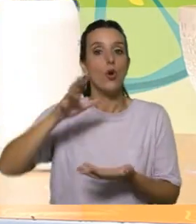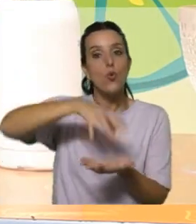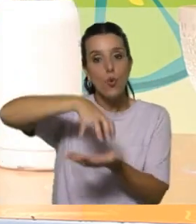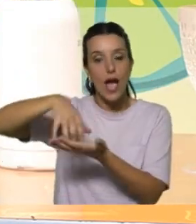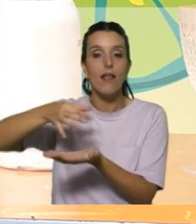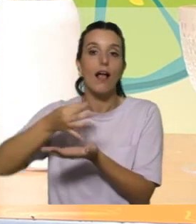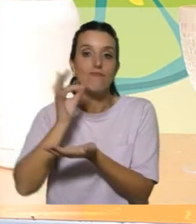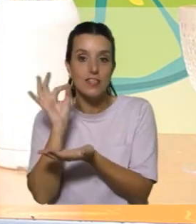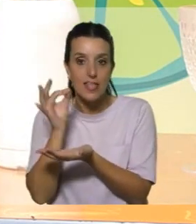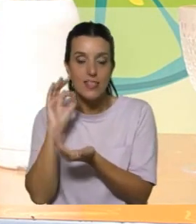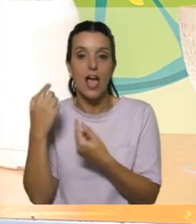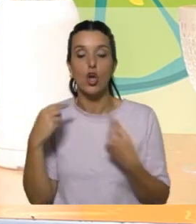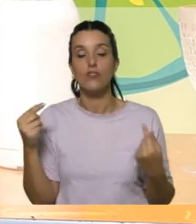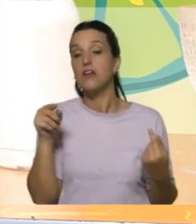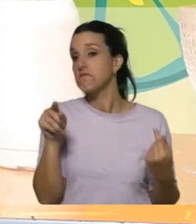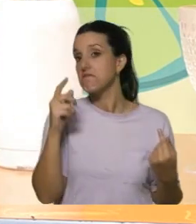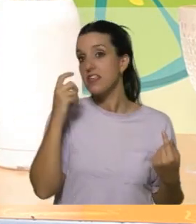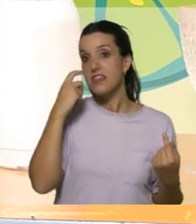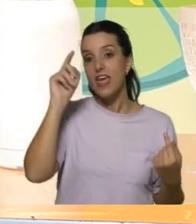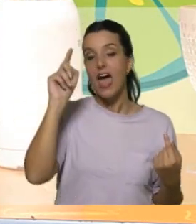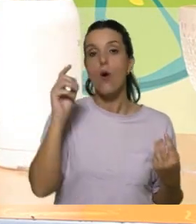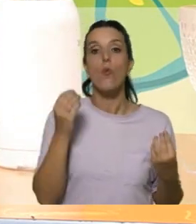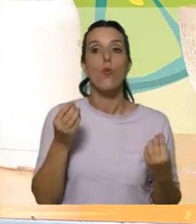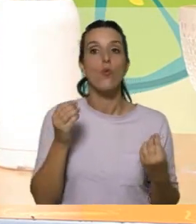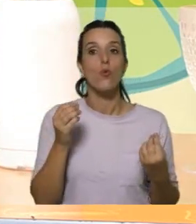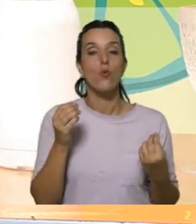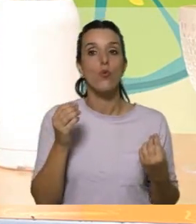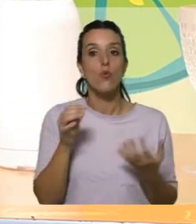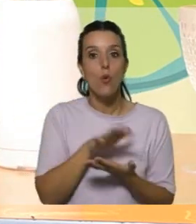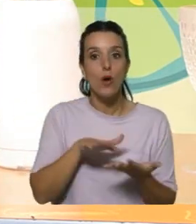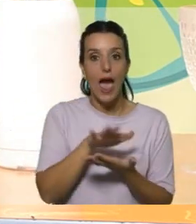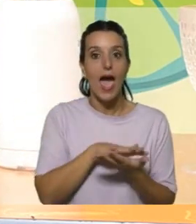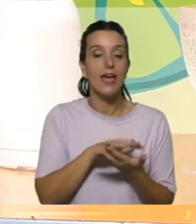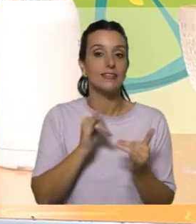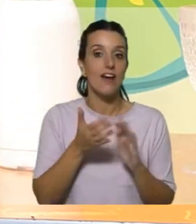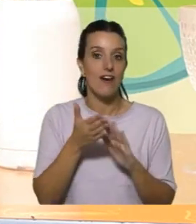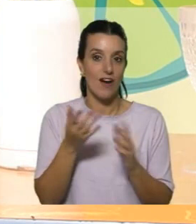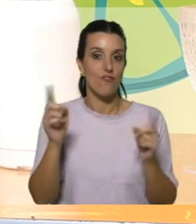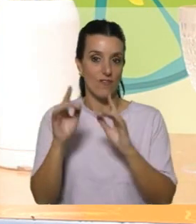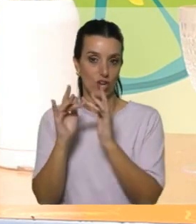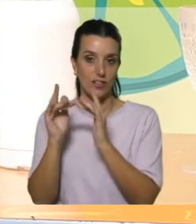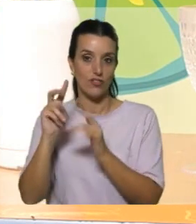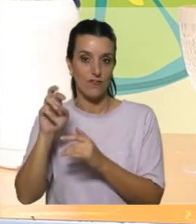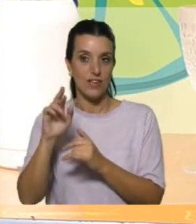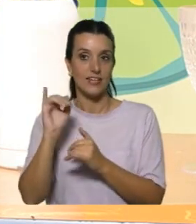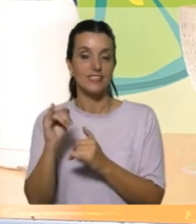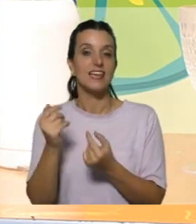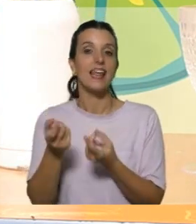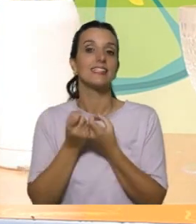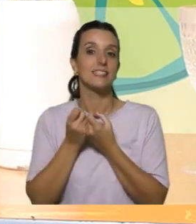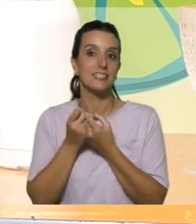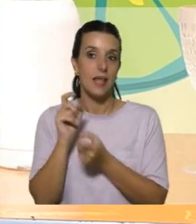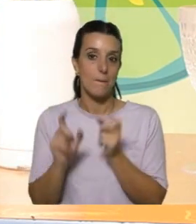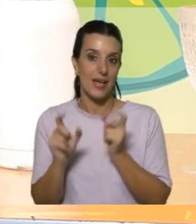y demás. Este es un lugar en el cual, si ya vamos a volver con Birna, se necesita